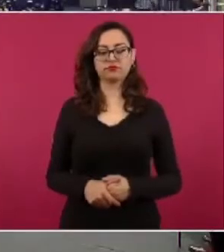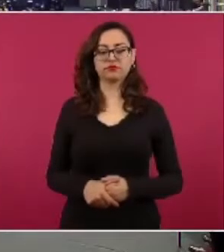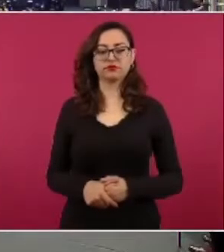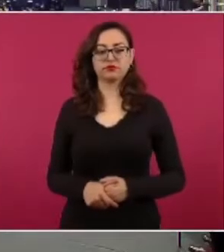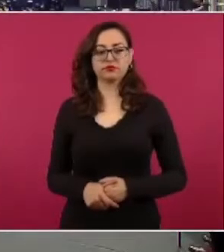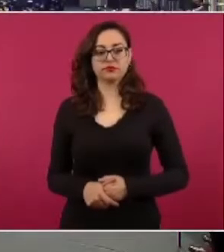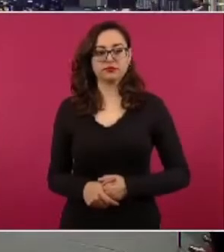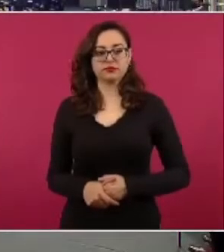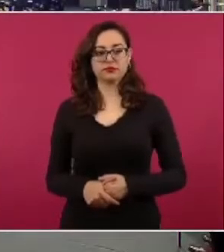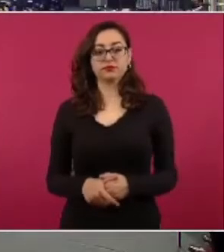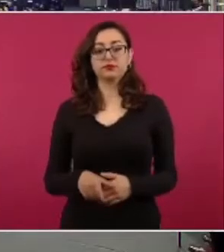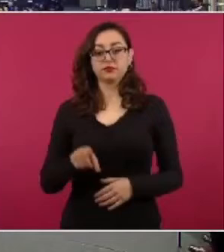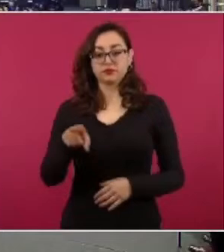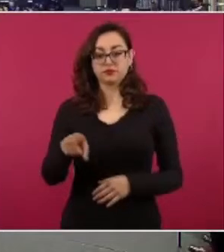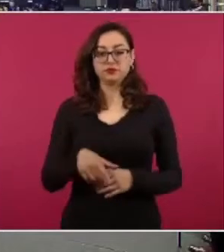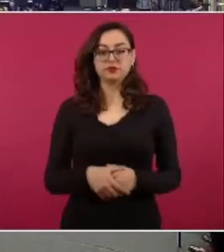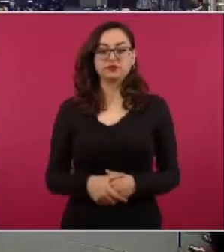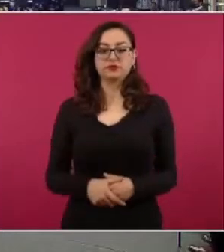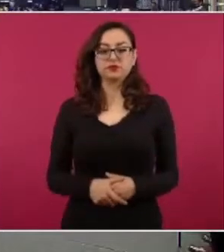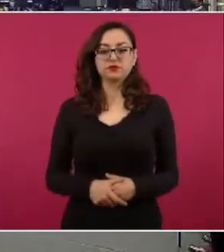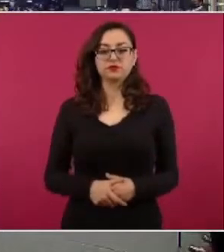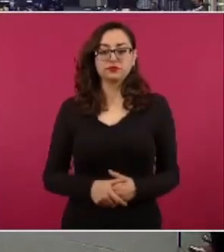A ver, ahora tú.